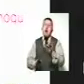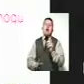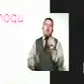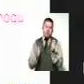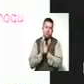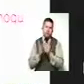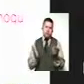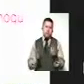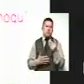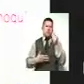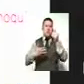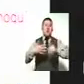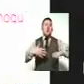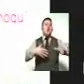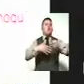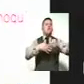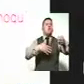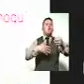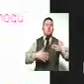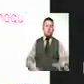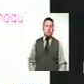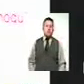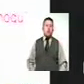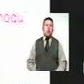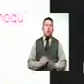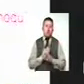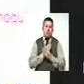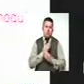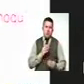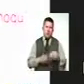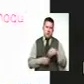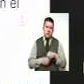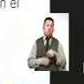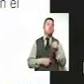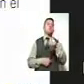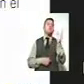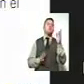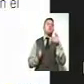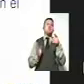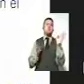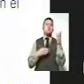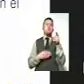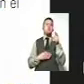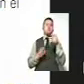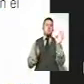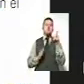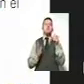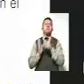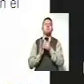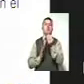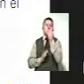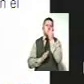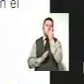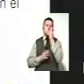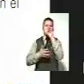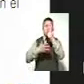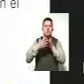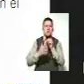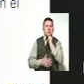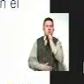mueren en tantas zonas rurales, tantas zonas pobres de Colombia, se mueren los niños. Siguiente, la nutrición